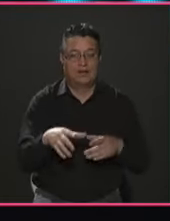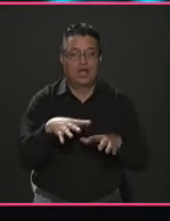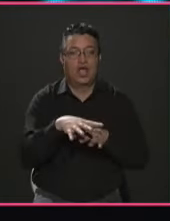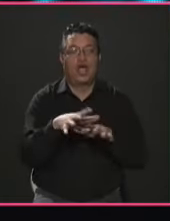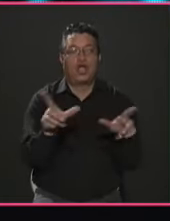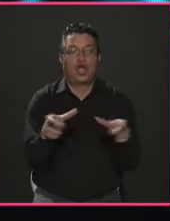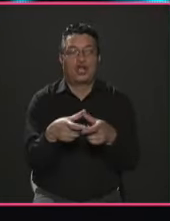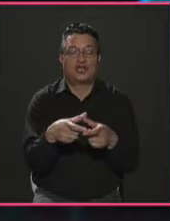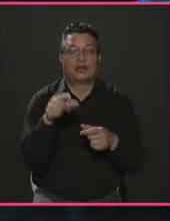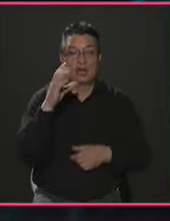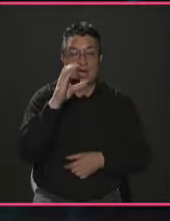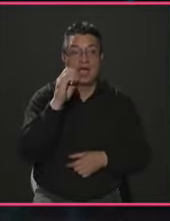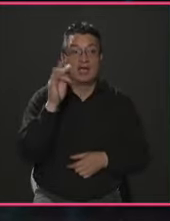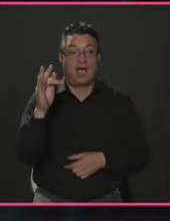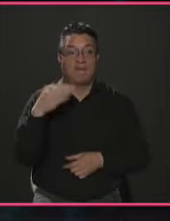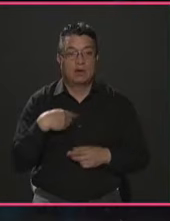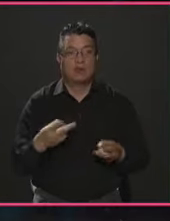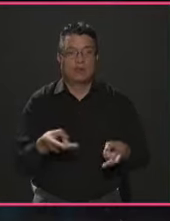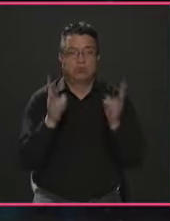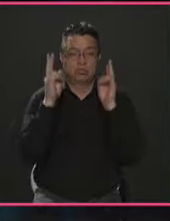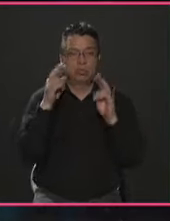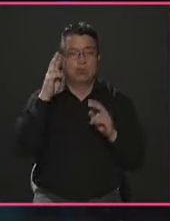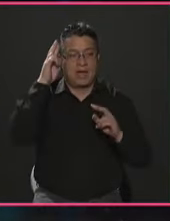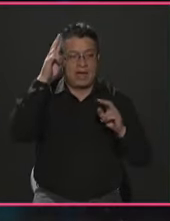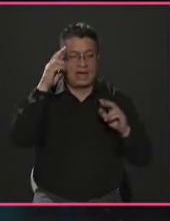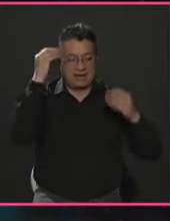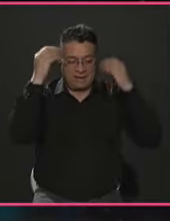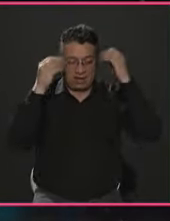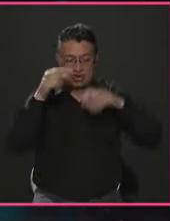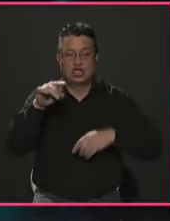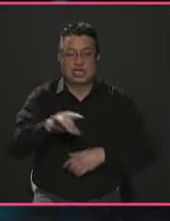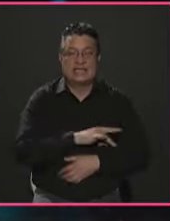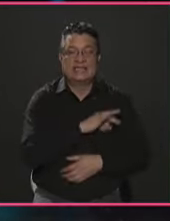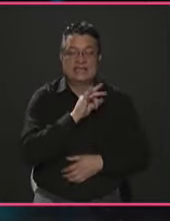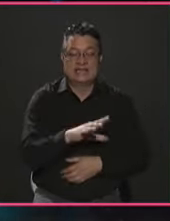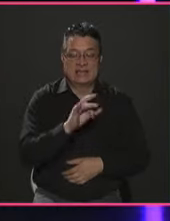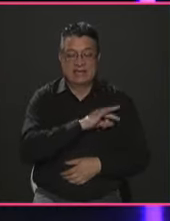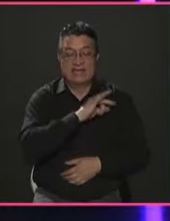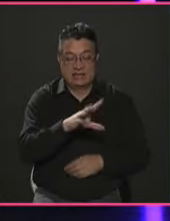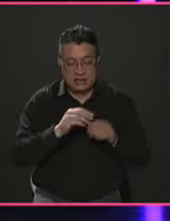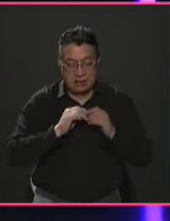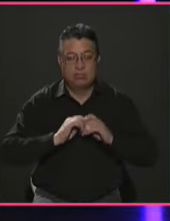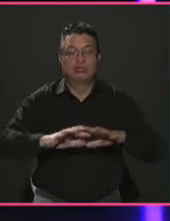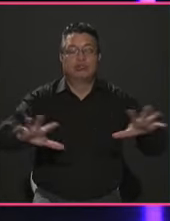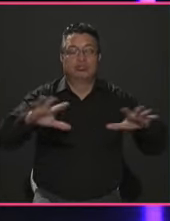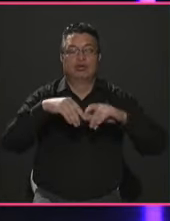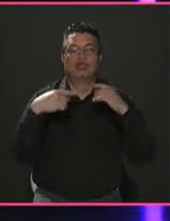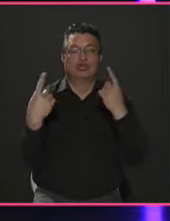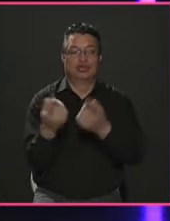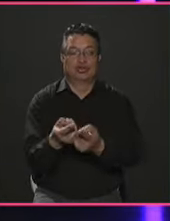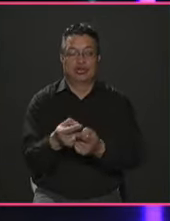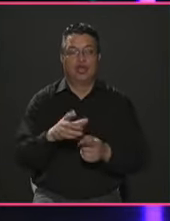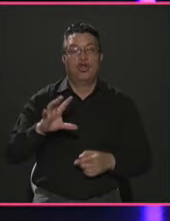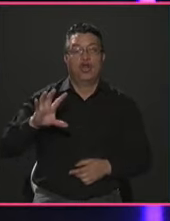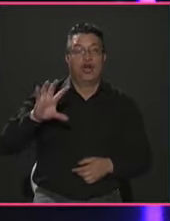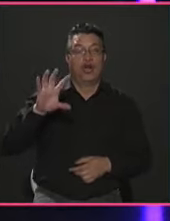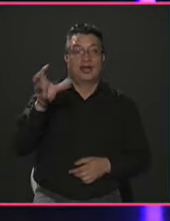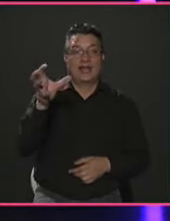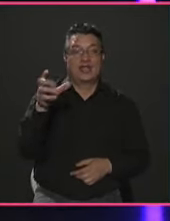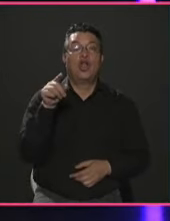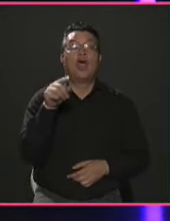cuenten con caf para expandir este espacio de reflexión en chile y desde chile hacia el resto de la región y construir el